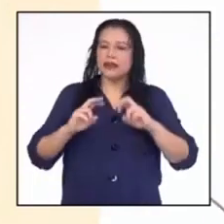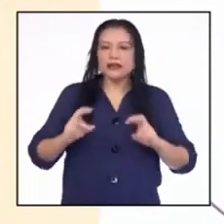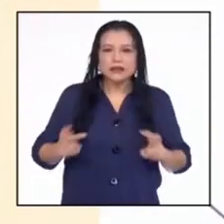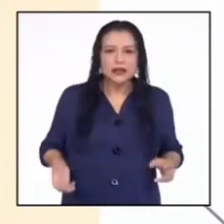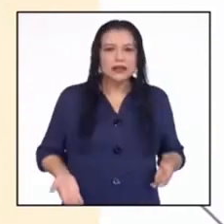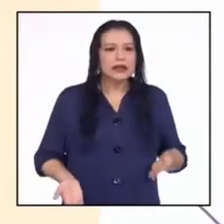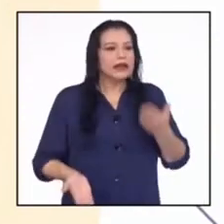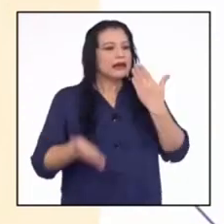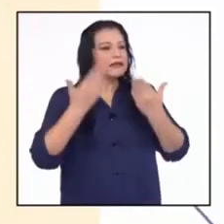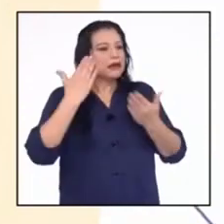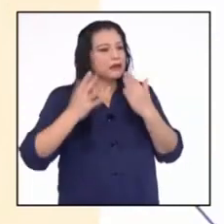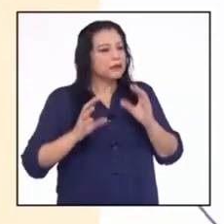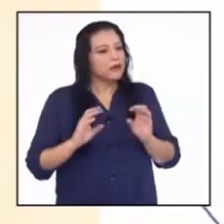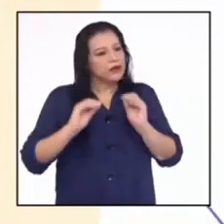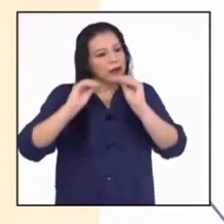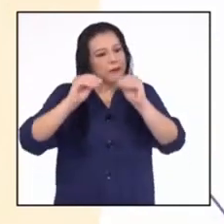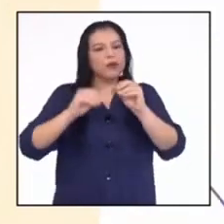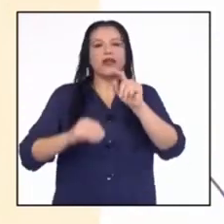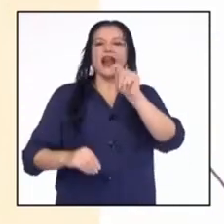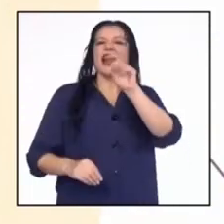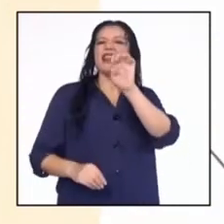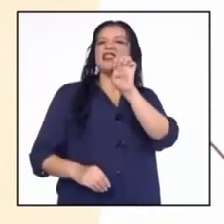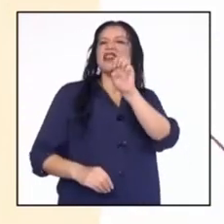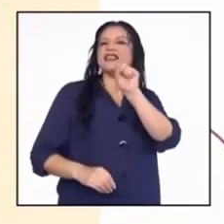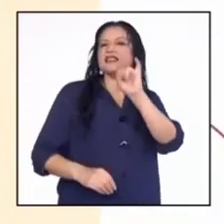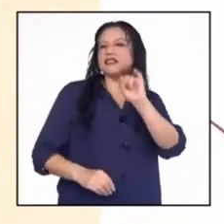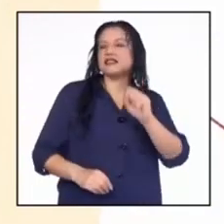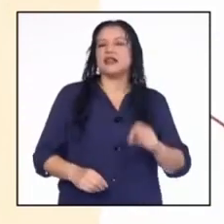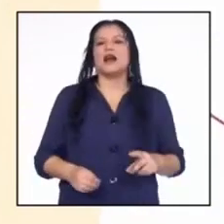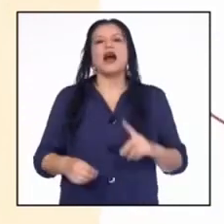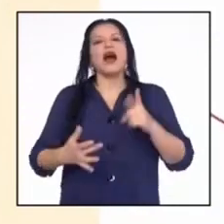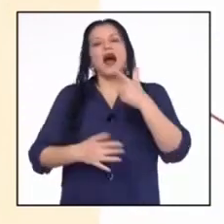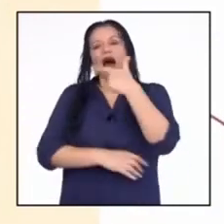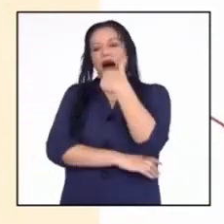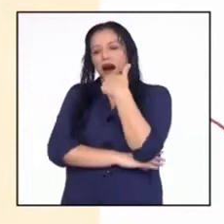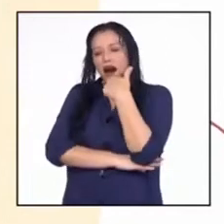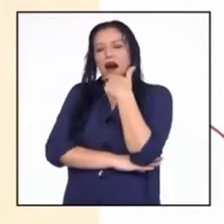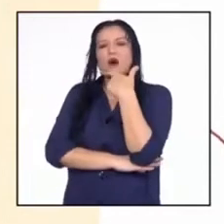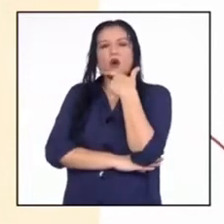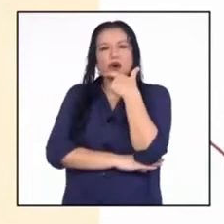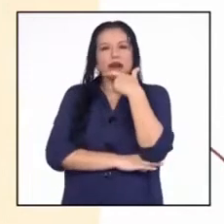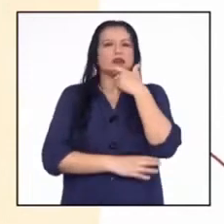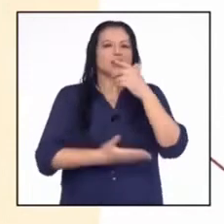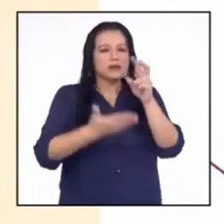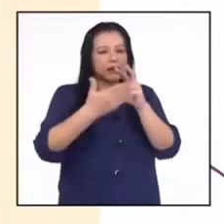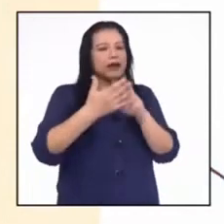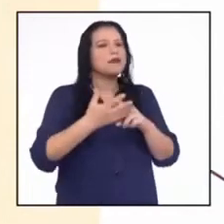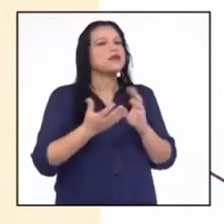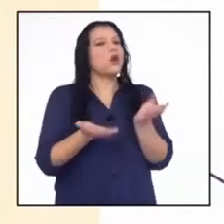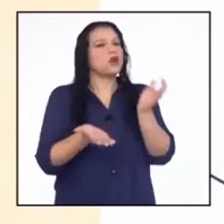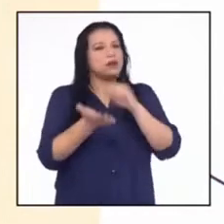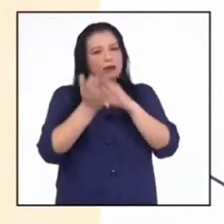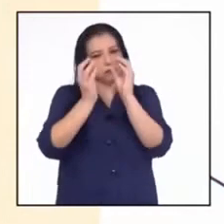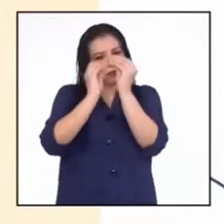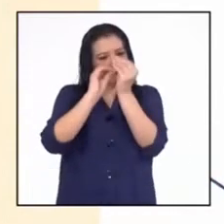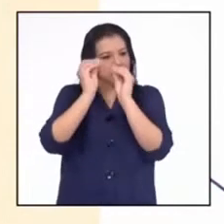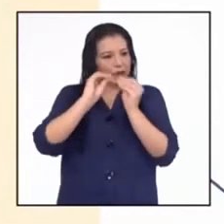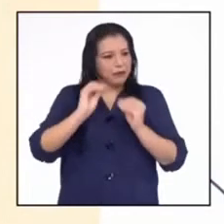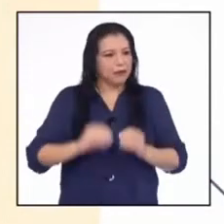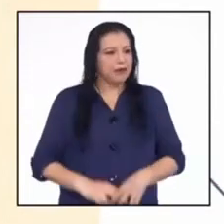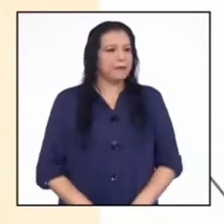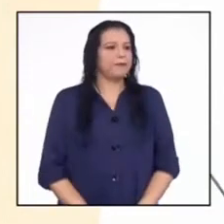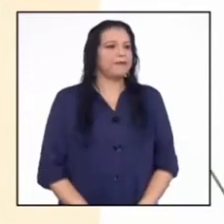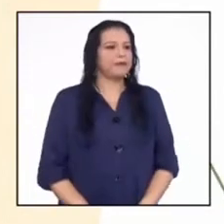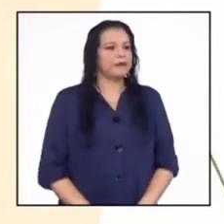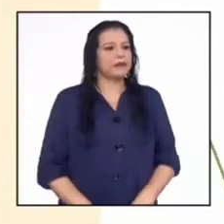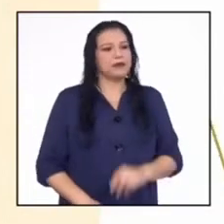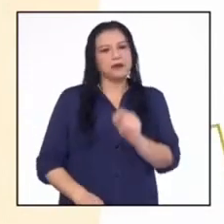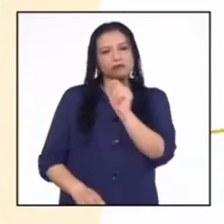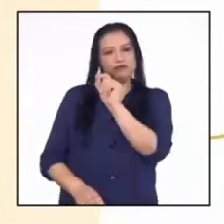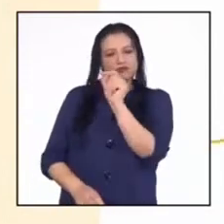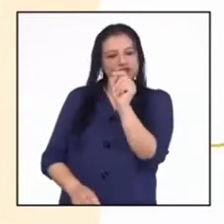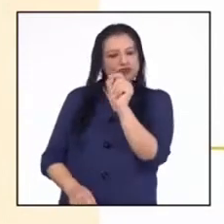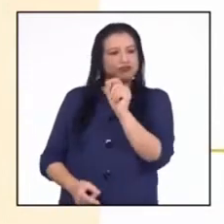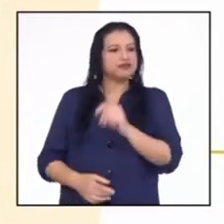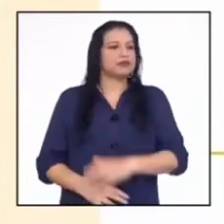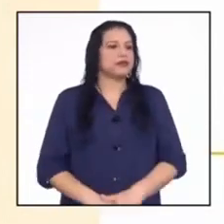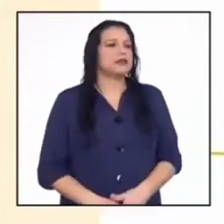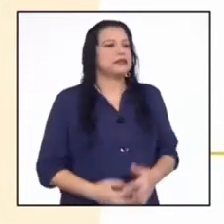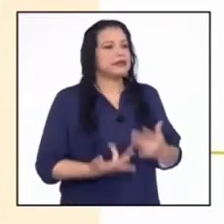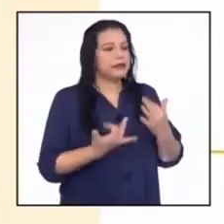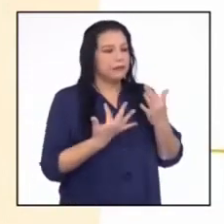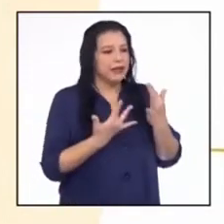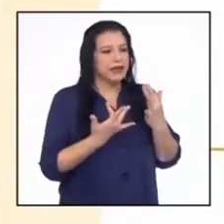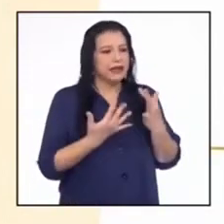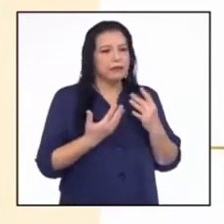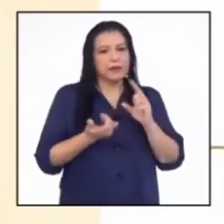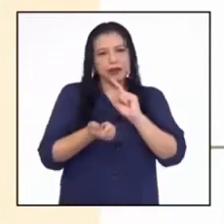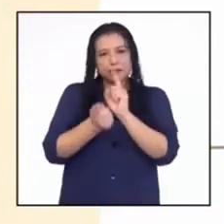la tesis de tu texto. Voy a hacer mi magia con unos ajustes. A ver, un momentito, esperen